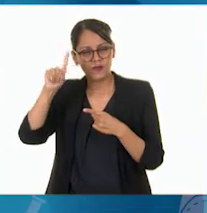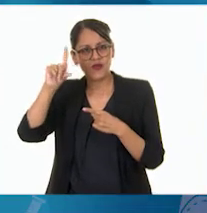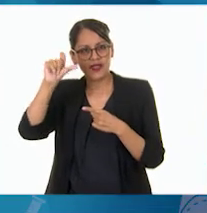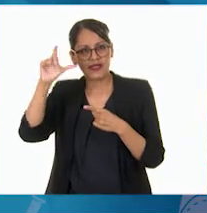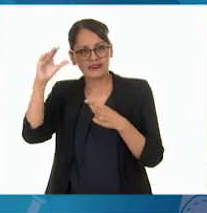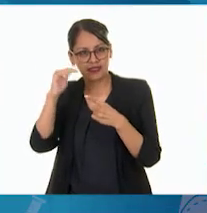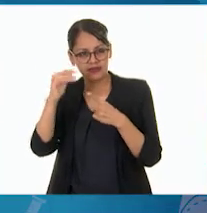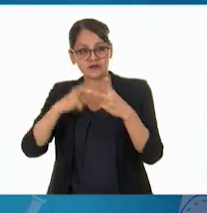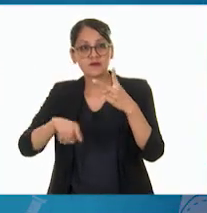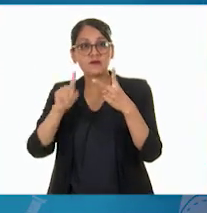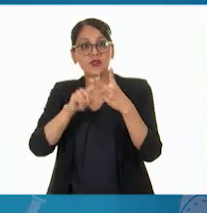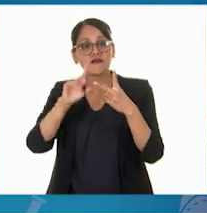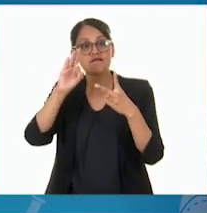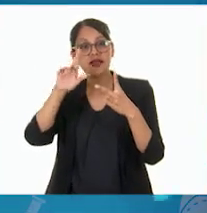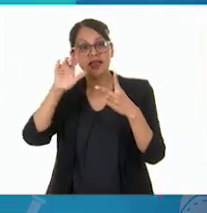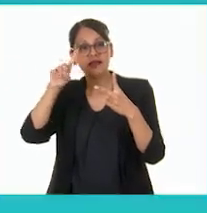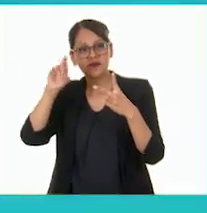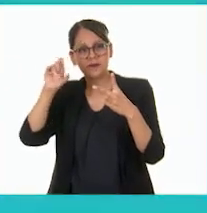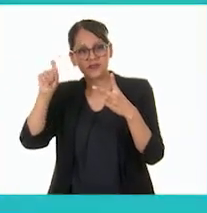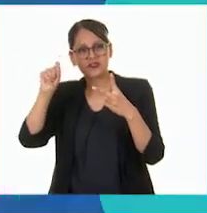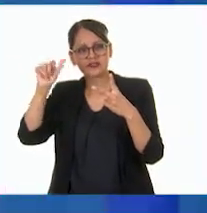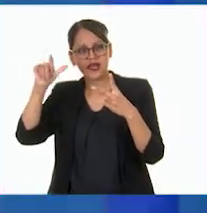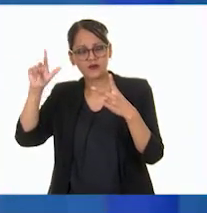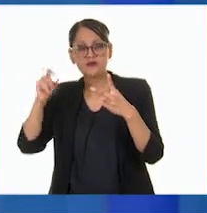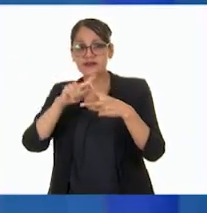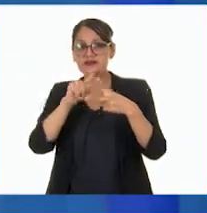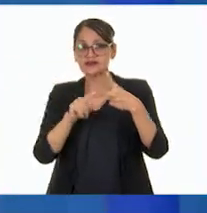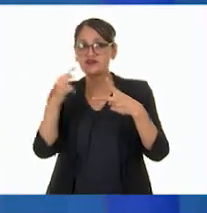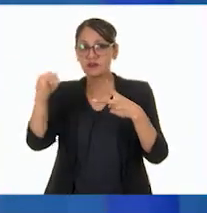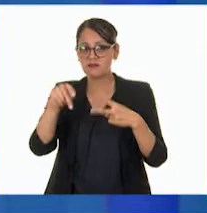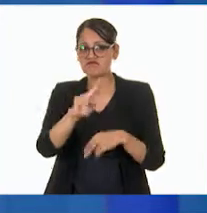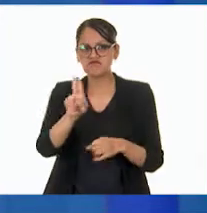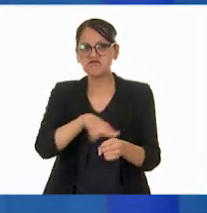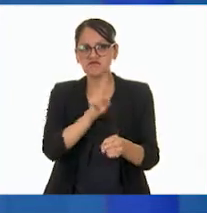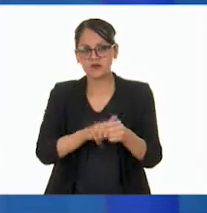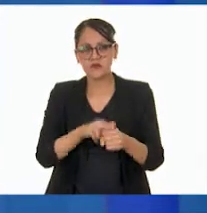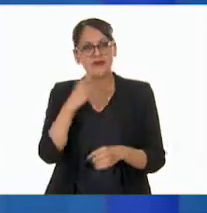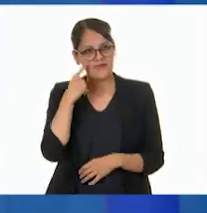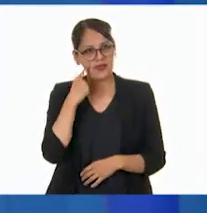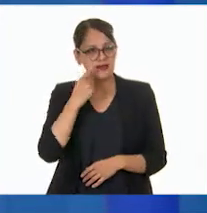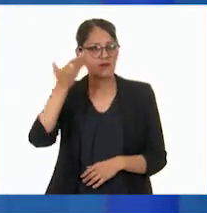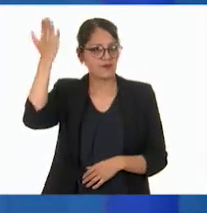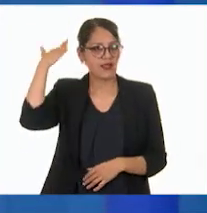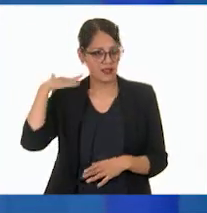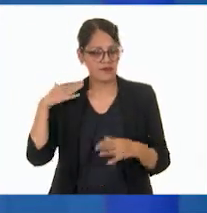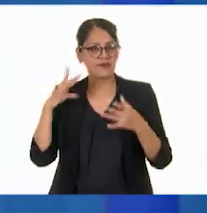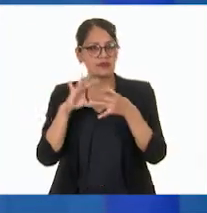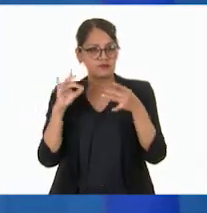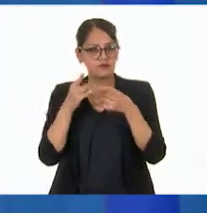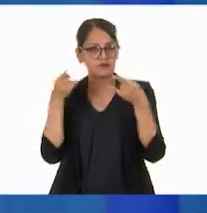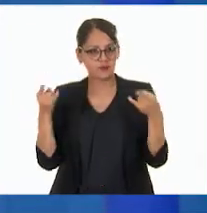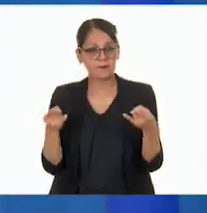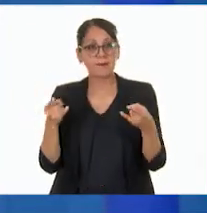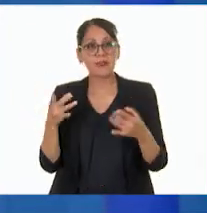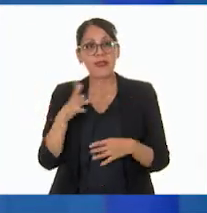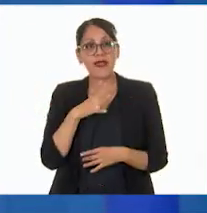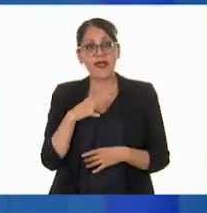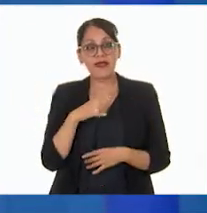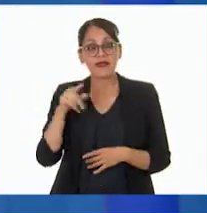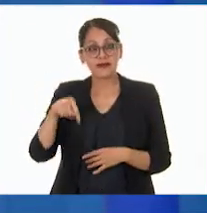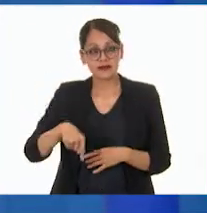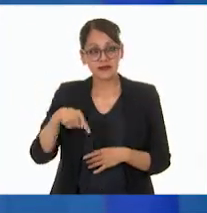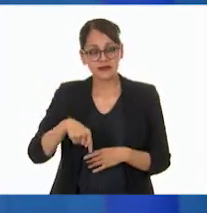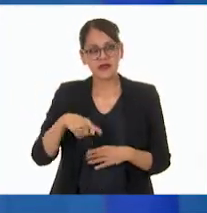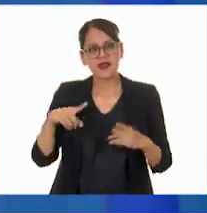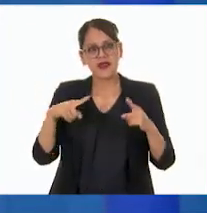a Fray Bernardino de Sahagún. Eso es normal, Jenny. Fíjate que una de las primeras cosas que tendríamos que comentar